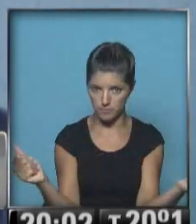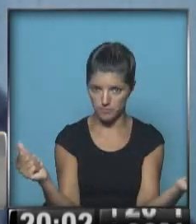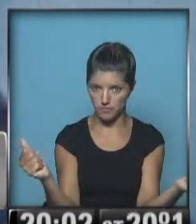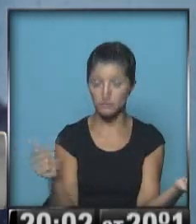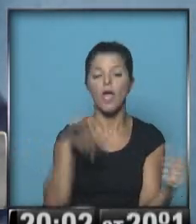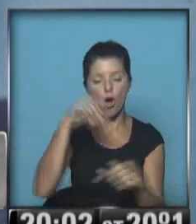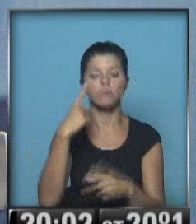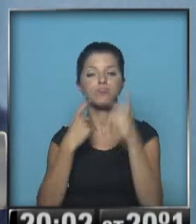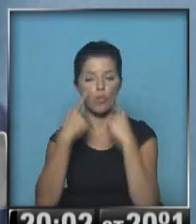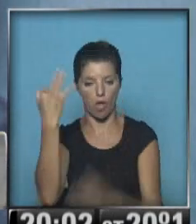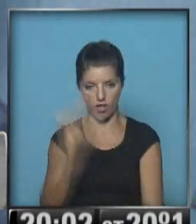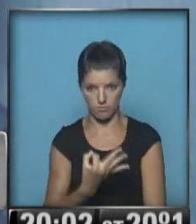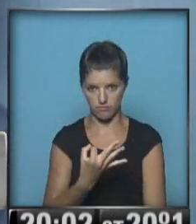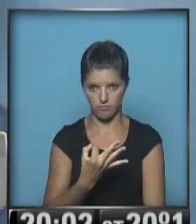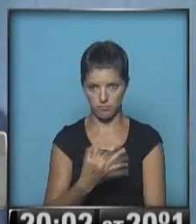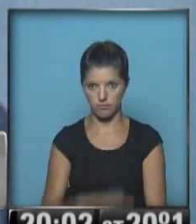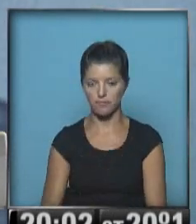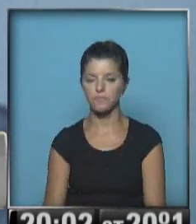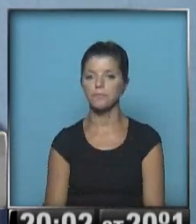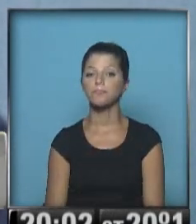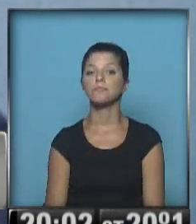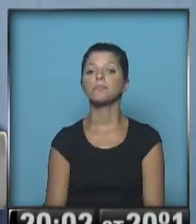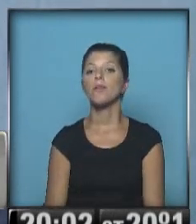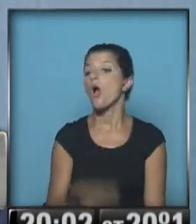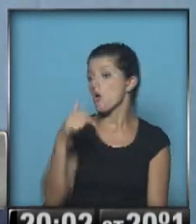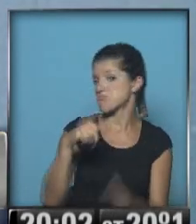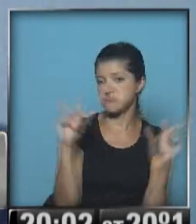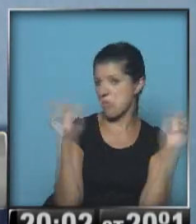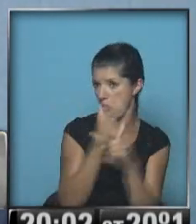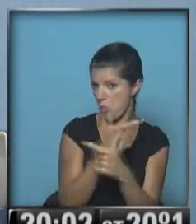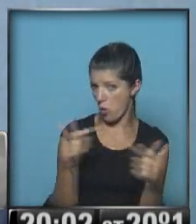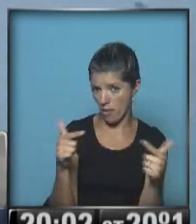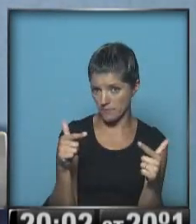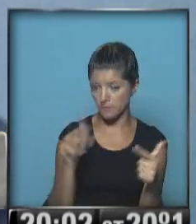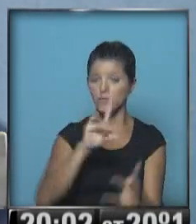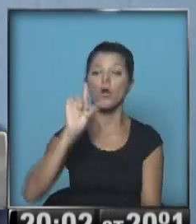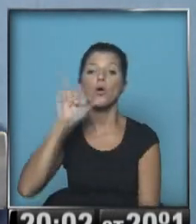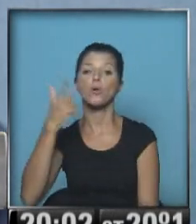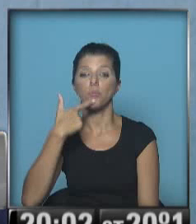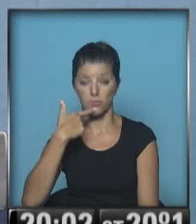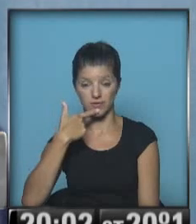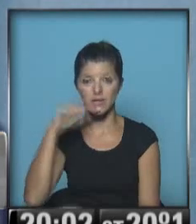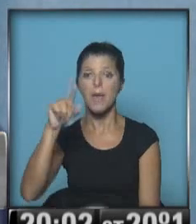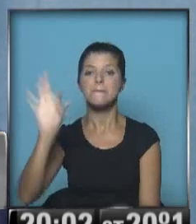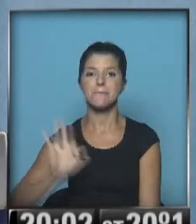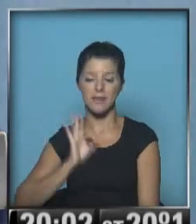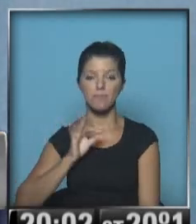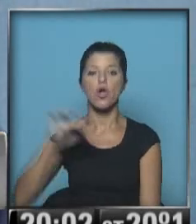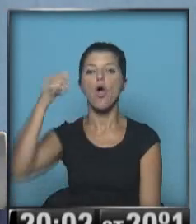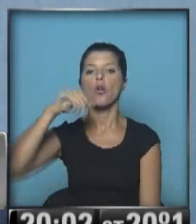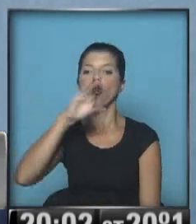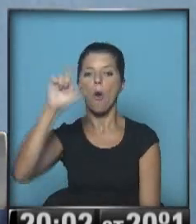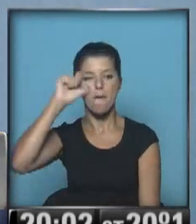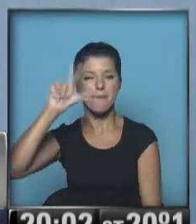bajo control en el presente No tenemos problemas Luis Federico leluar Premio Nobel de química en